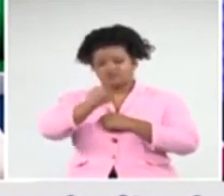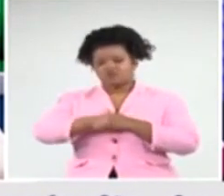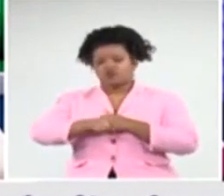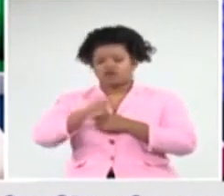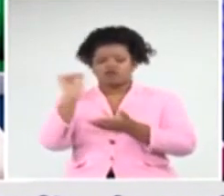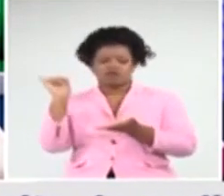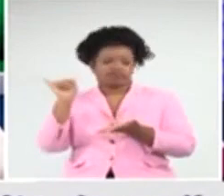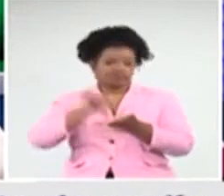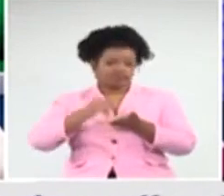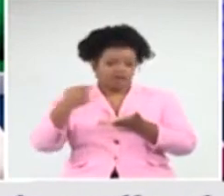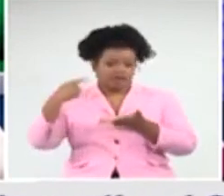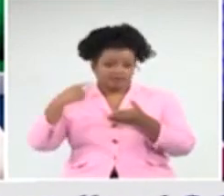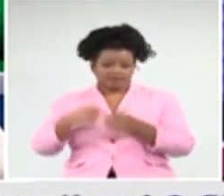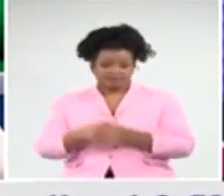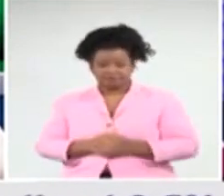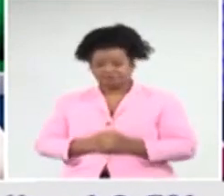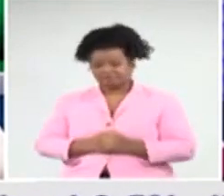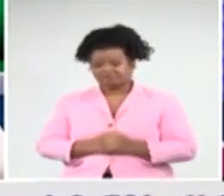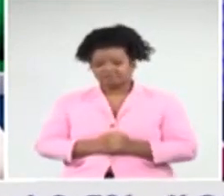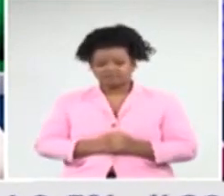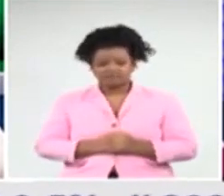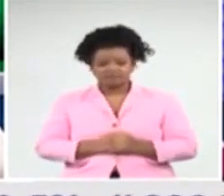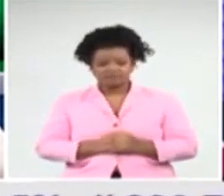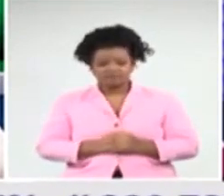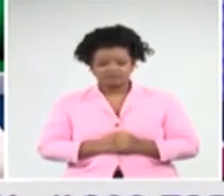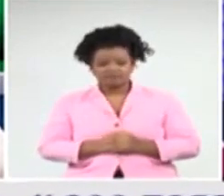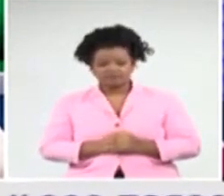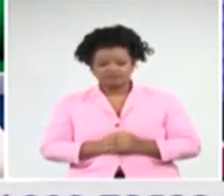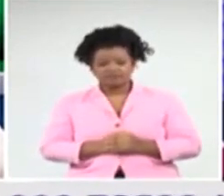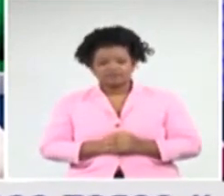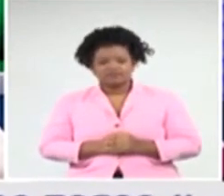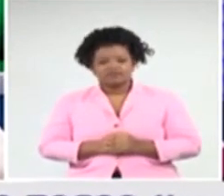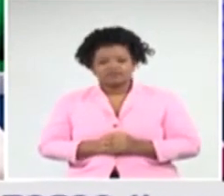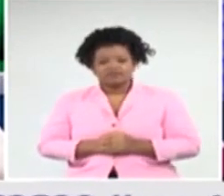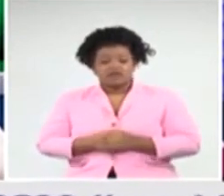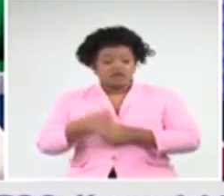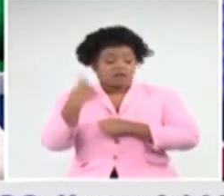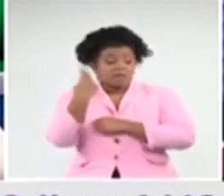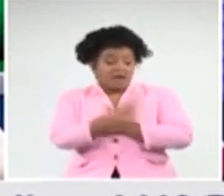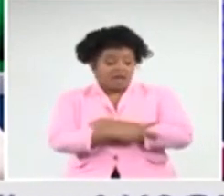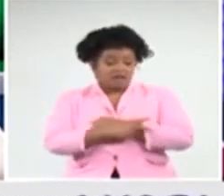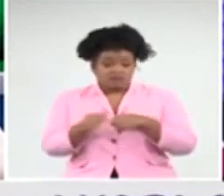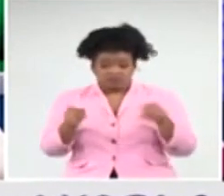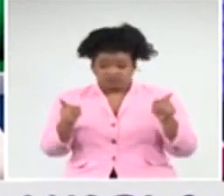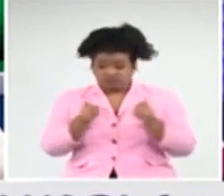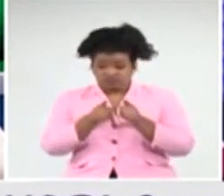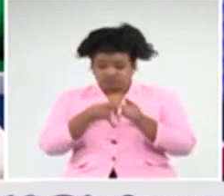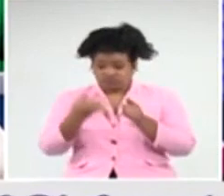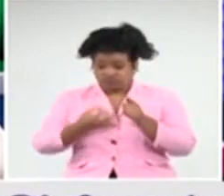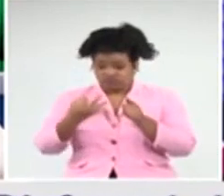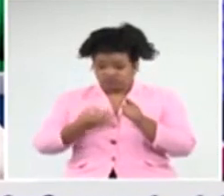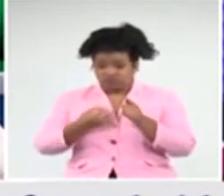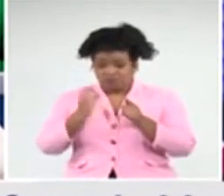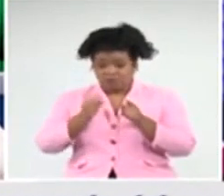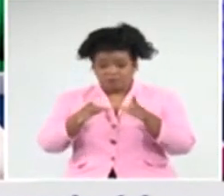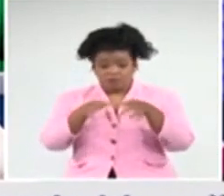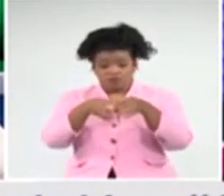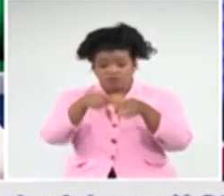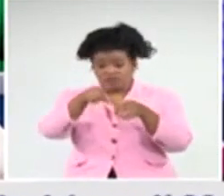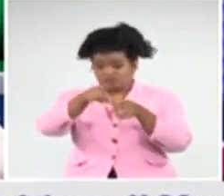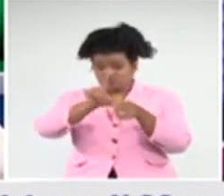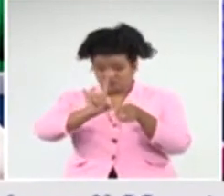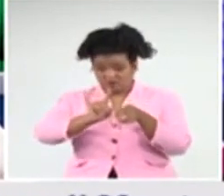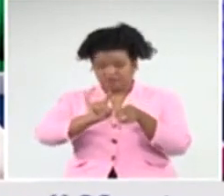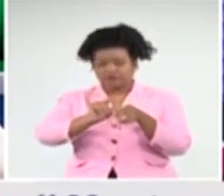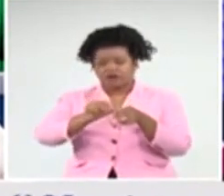día de ayer. Por países, como siempre resumimos, de los 19,